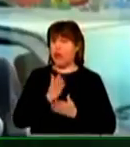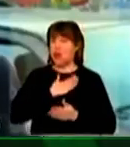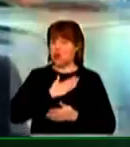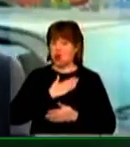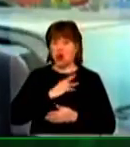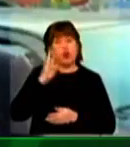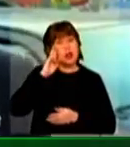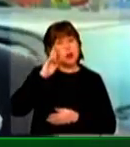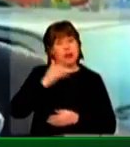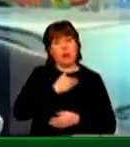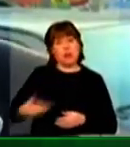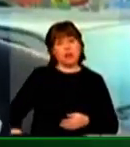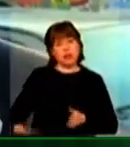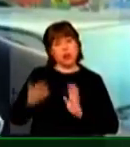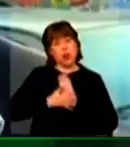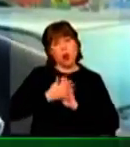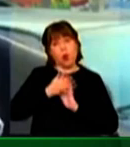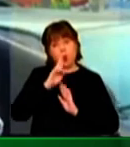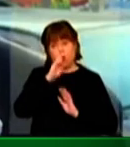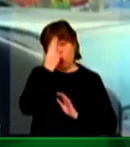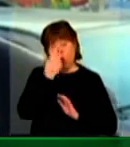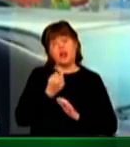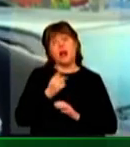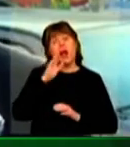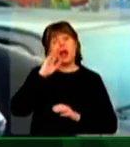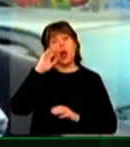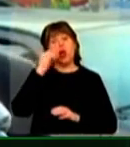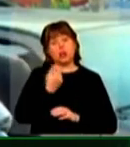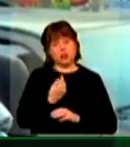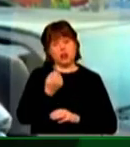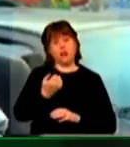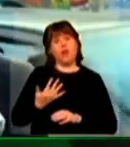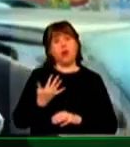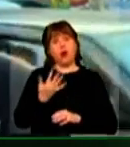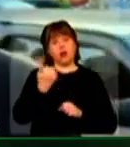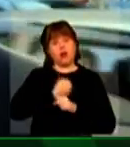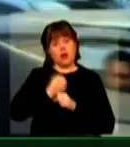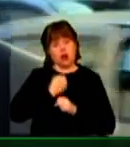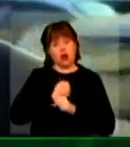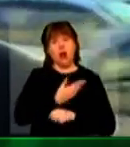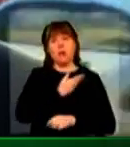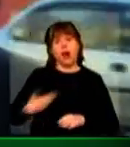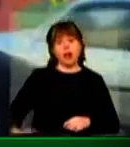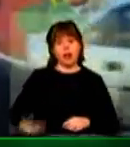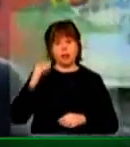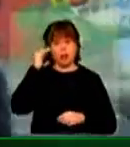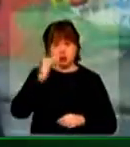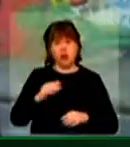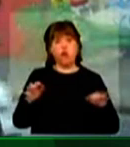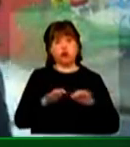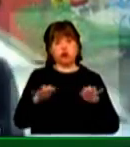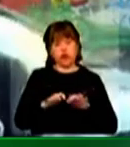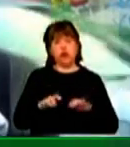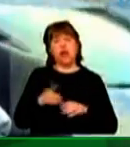respeto al Magisterio Nacional, es reconocer la invalorable tarea que llevan adelante las maestras, los profesores, los funcionarios,